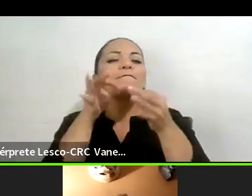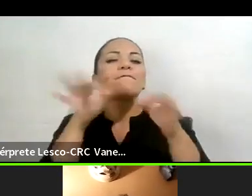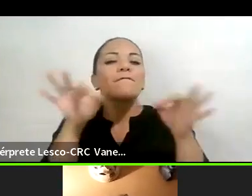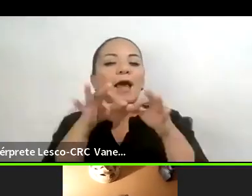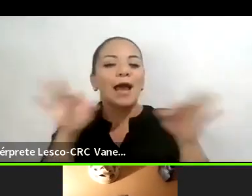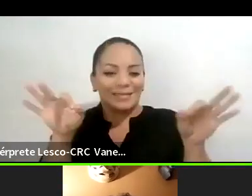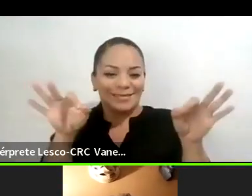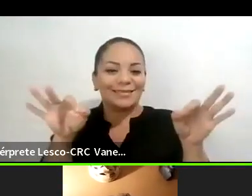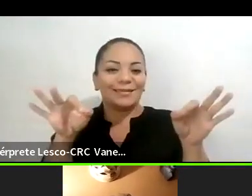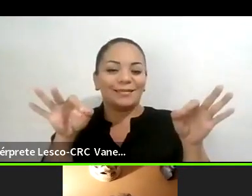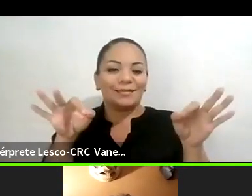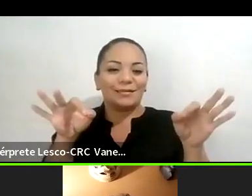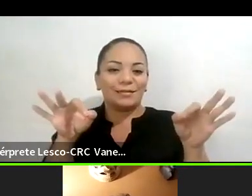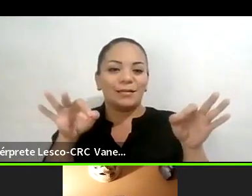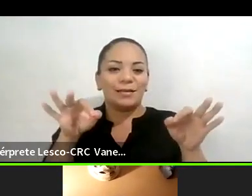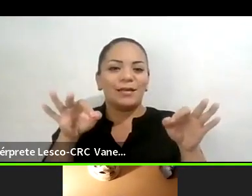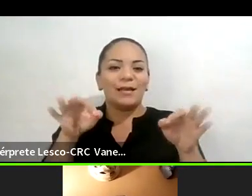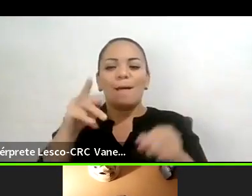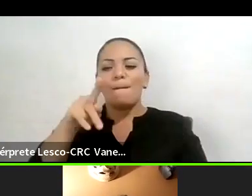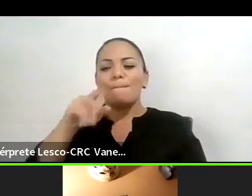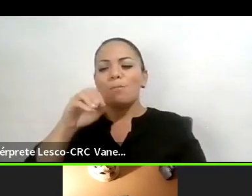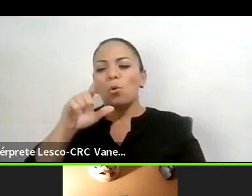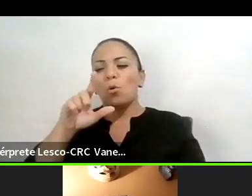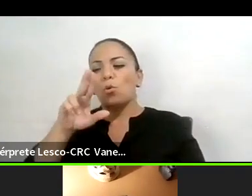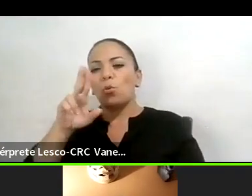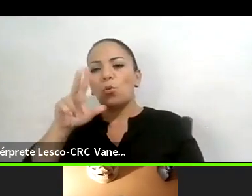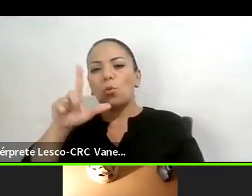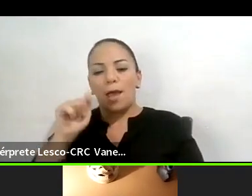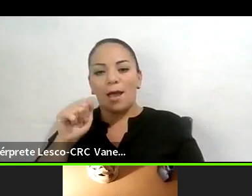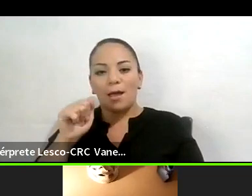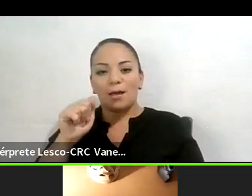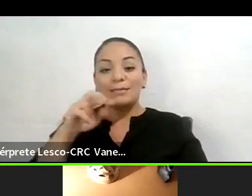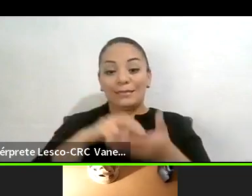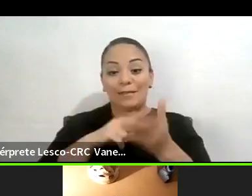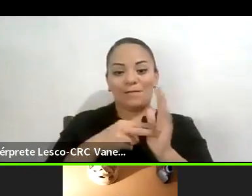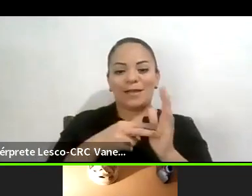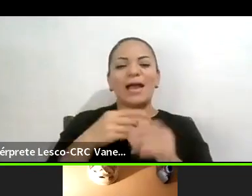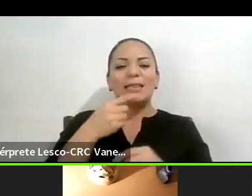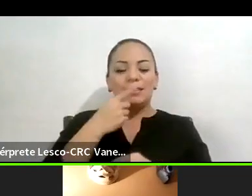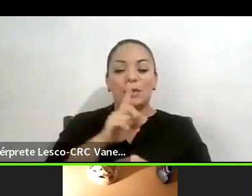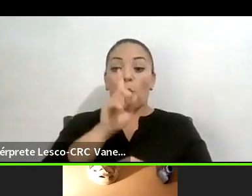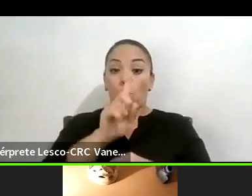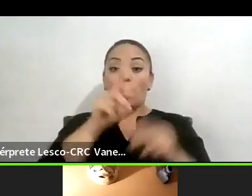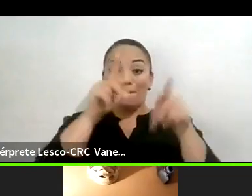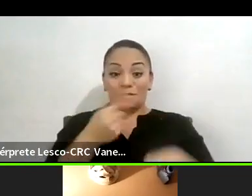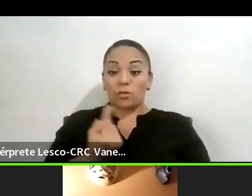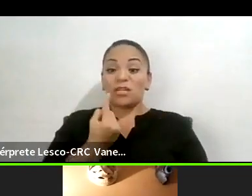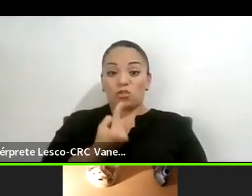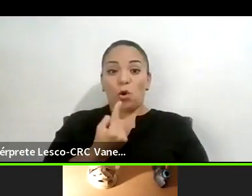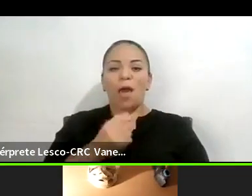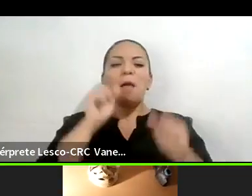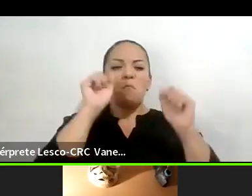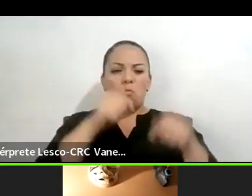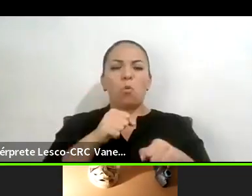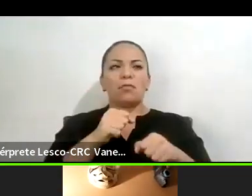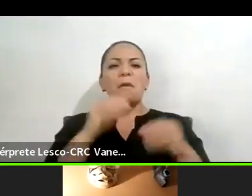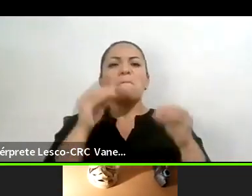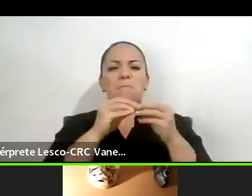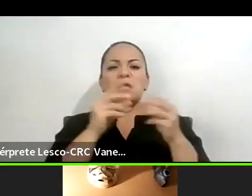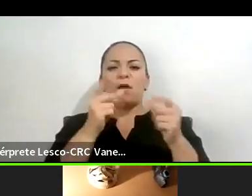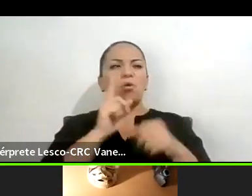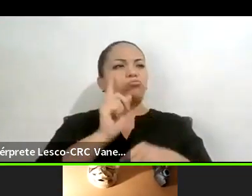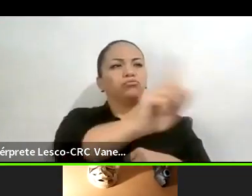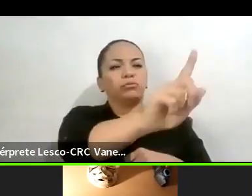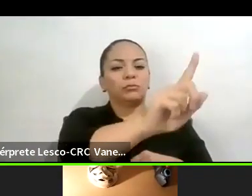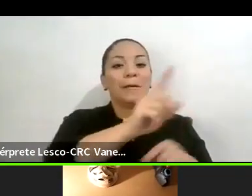popular pulula, que es que una persona sola pueda llegar más rápido, pero juntas las personas pueden llegar más lejos,